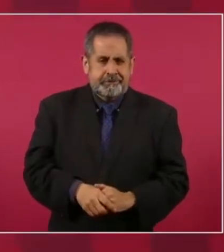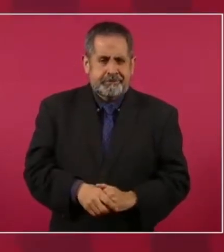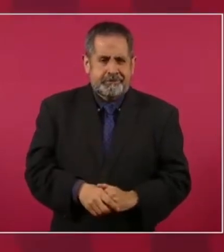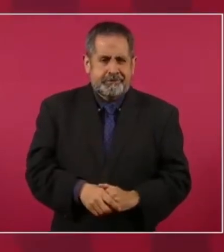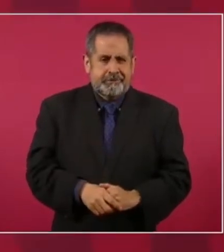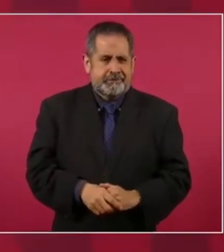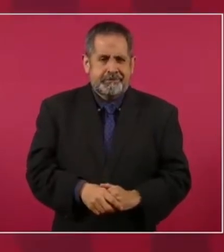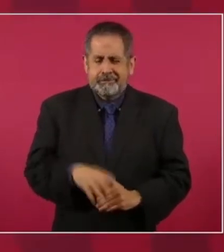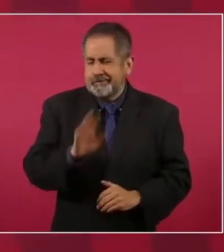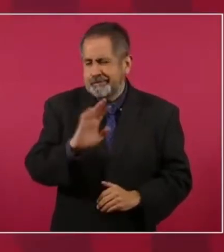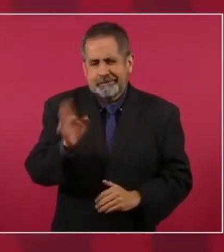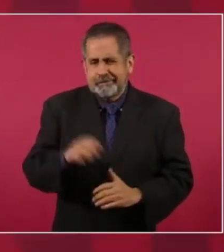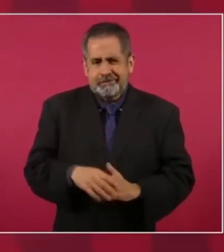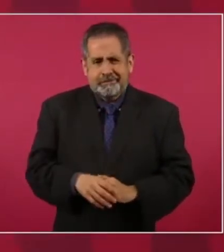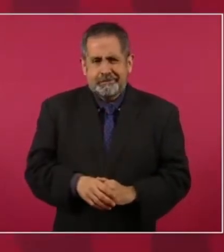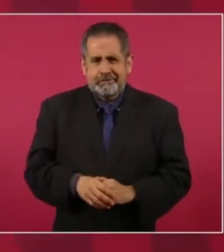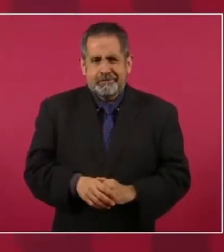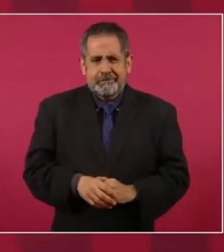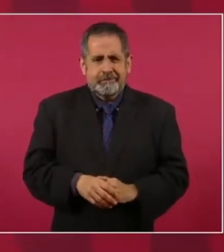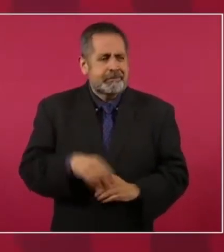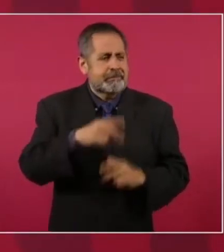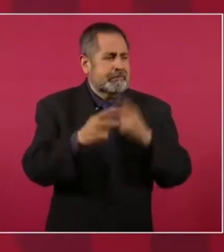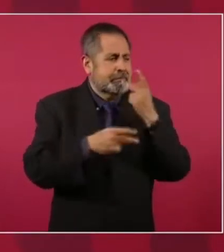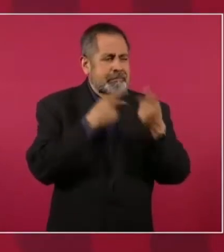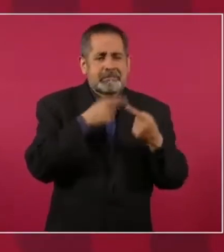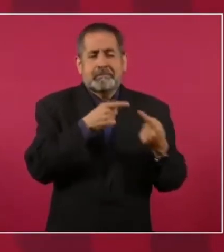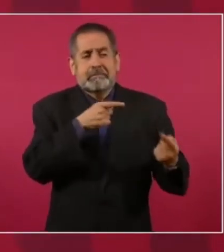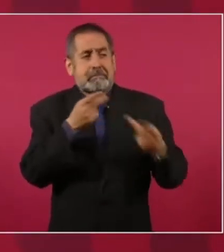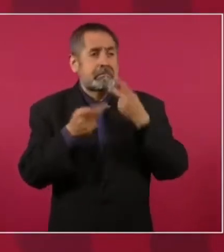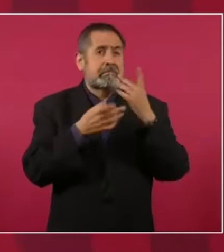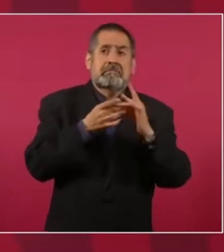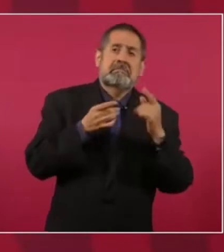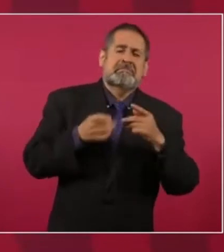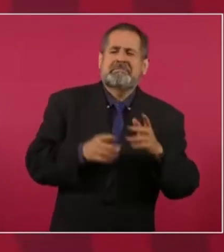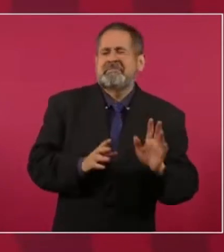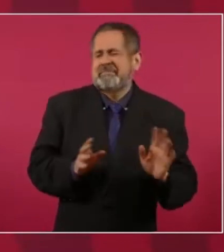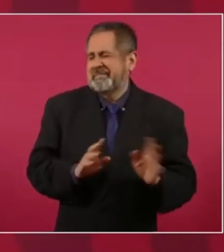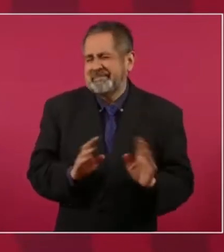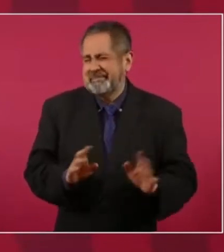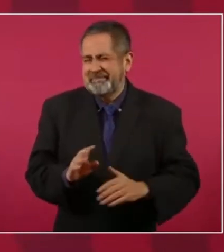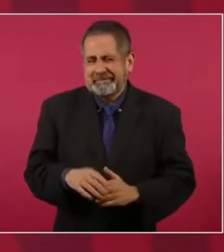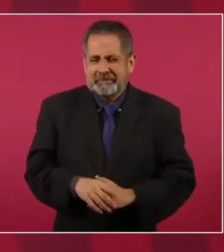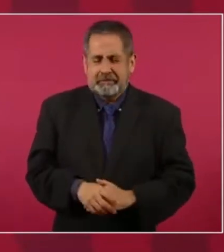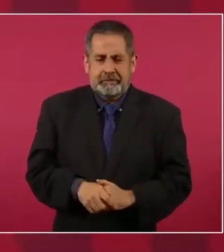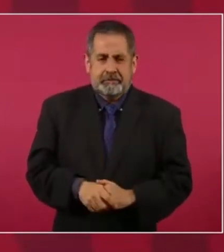No, eso es lo que nuestros opositores, ¿no?